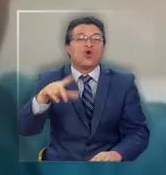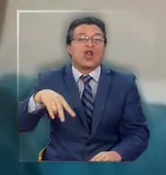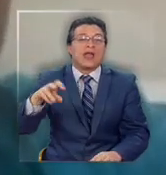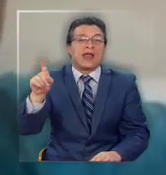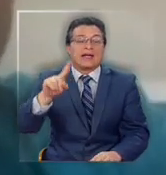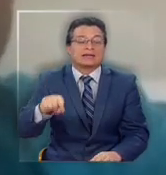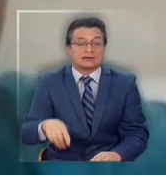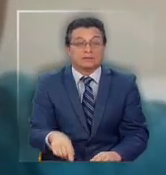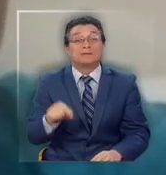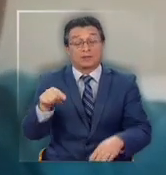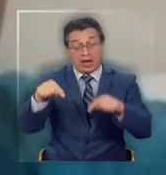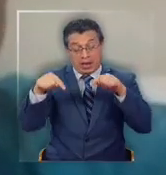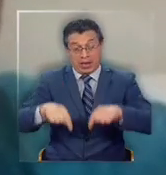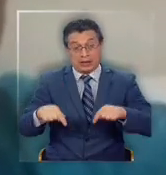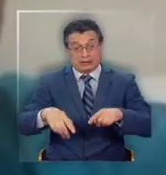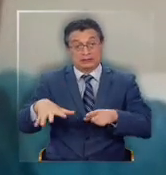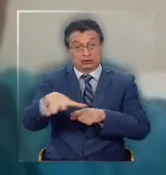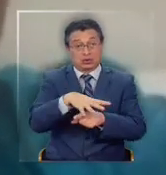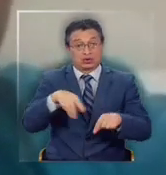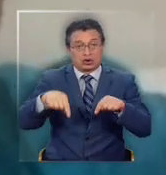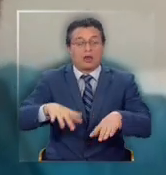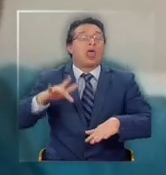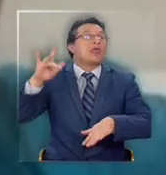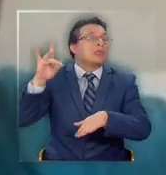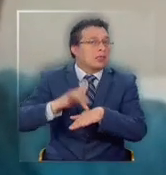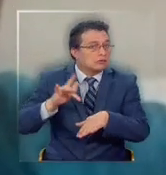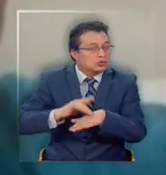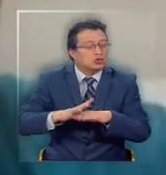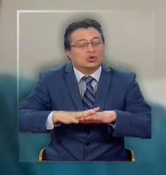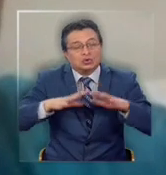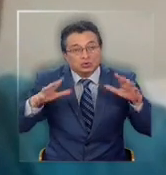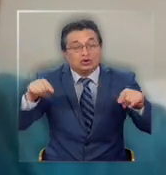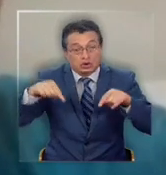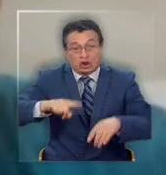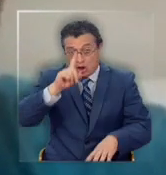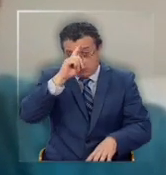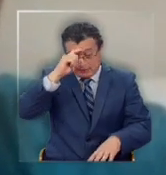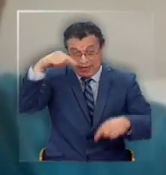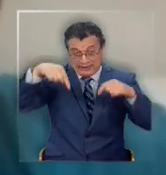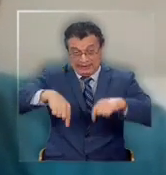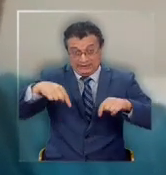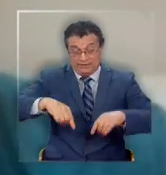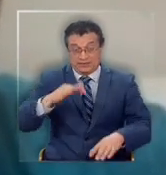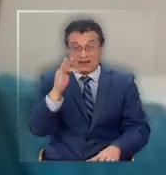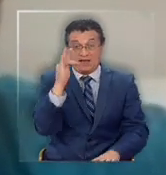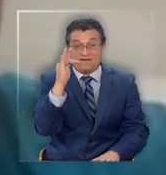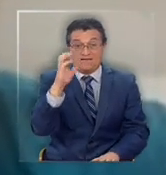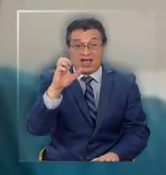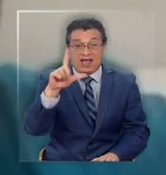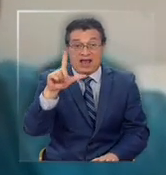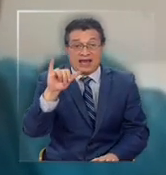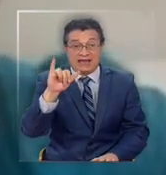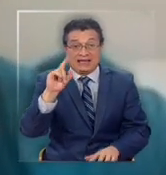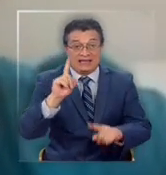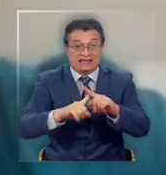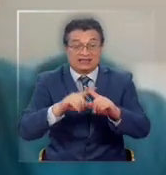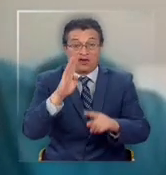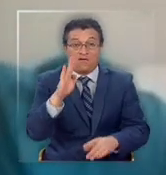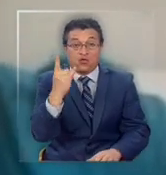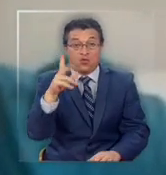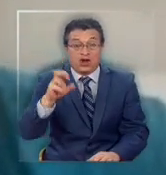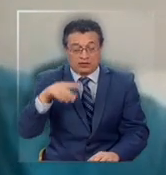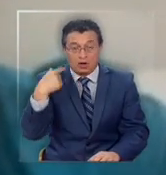Iván, mira, la situación en este minuto es bastante crítica. El Hospital Félix Bulnes hizo un esfuerzo, recientemente se